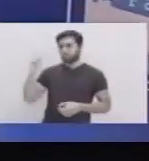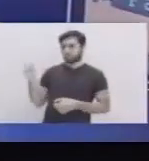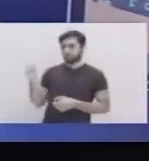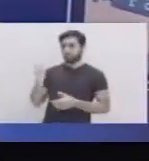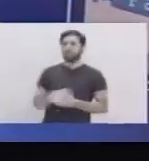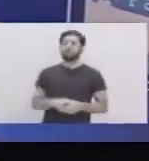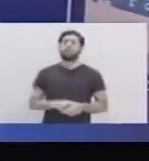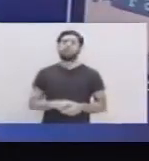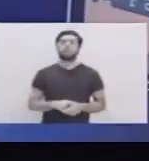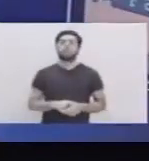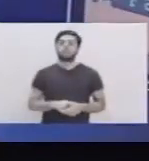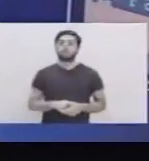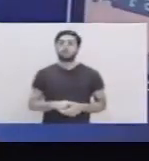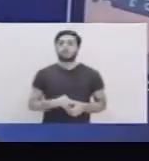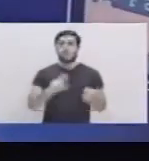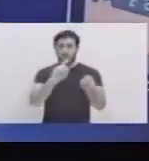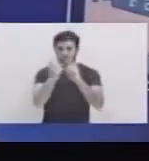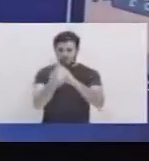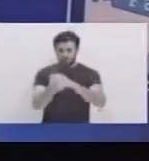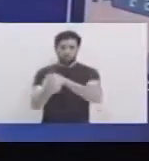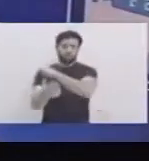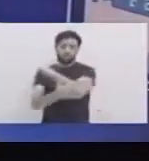Tiro mi hombro.